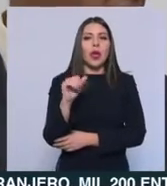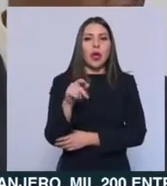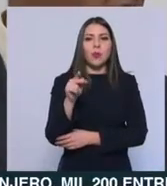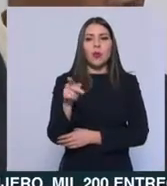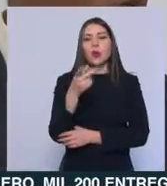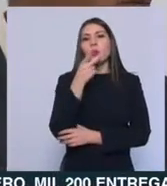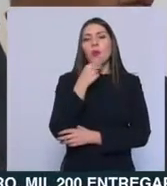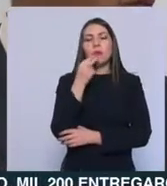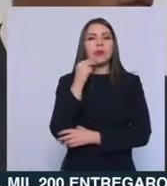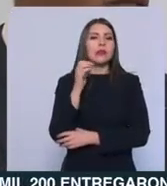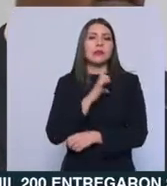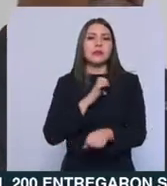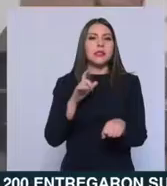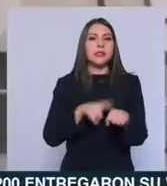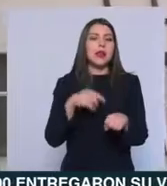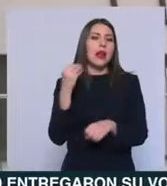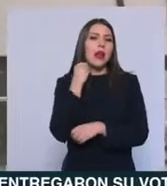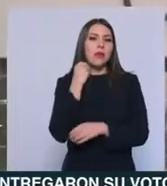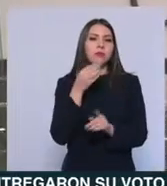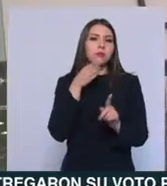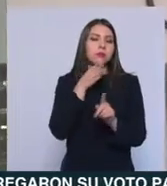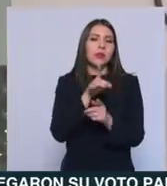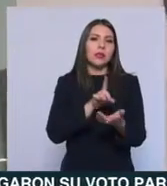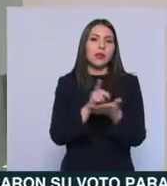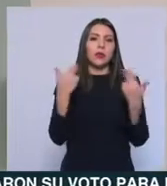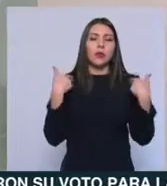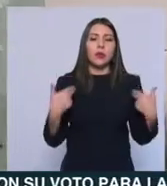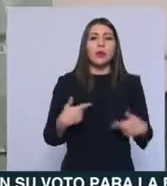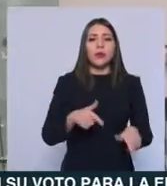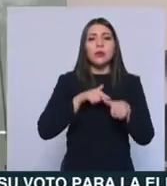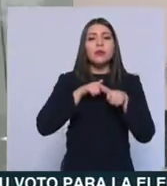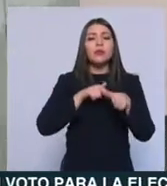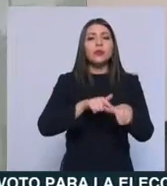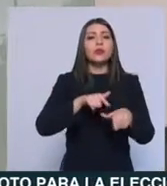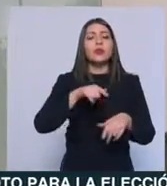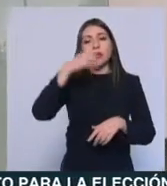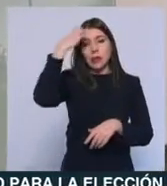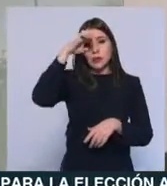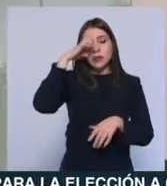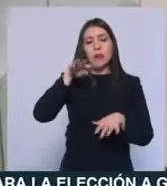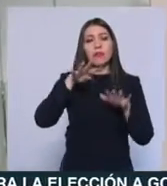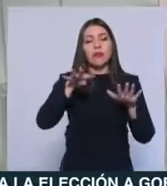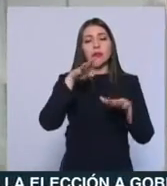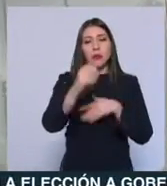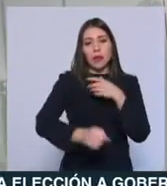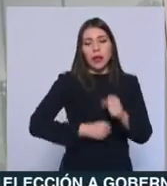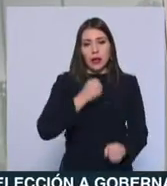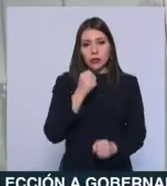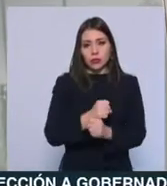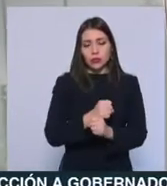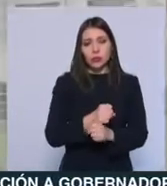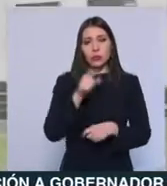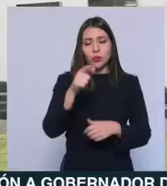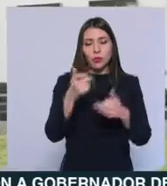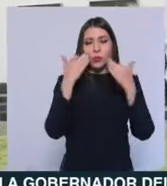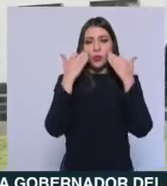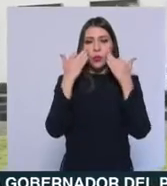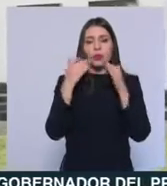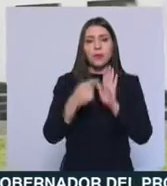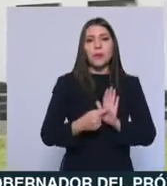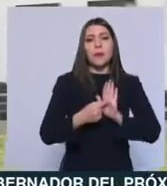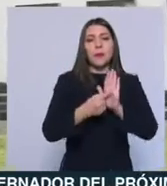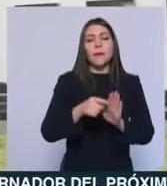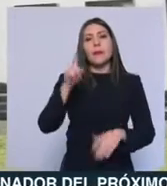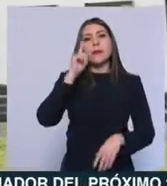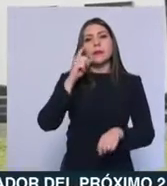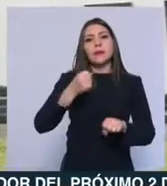promoción de la defensa de los derechos humanos con 19 años de experiencia en la materia. Así fue presentado por la secretaria de